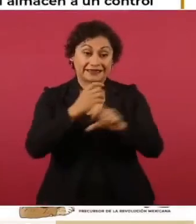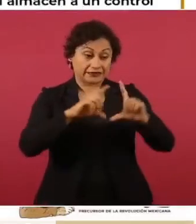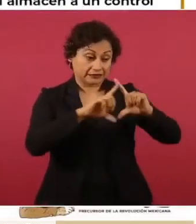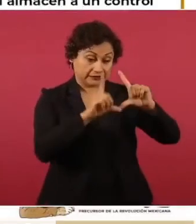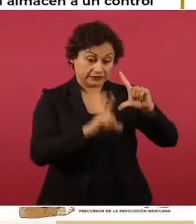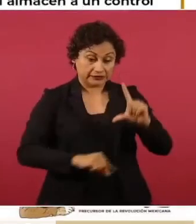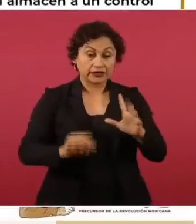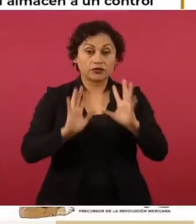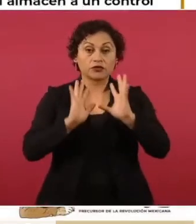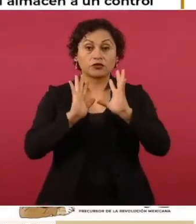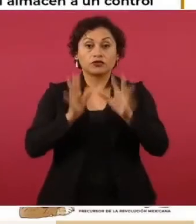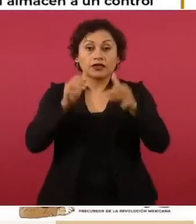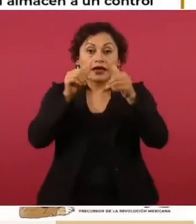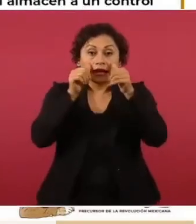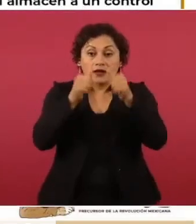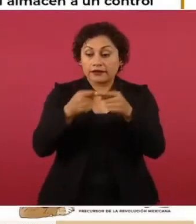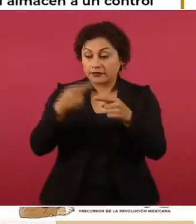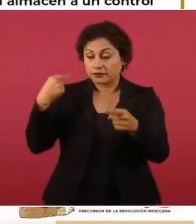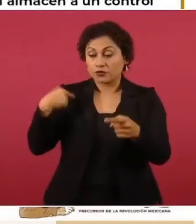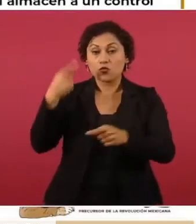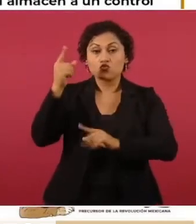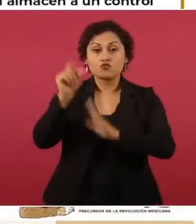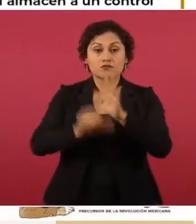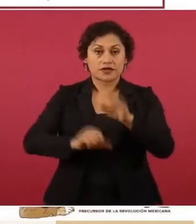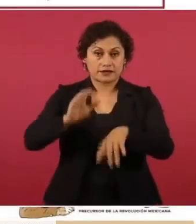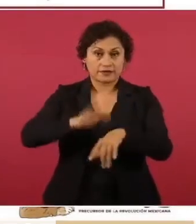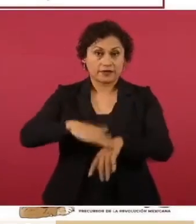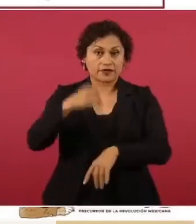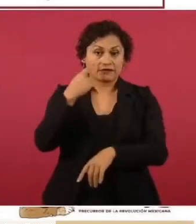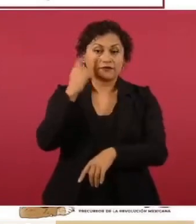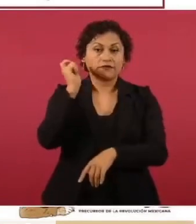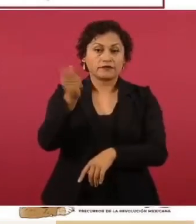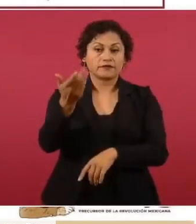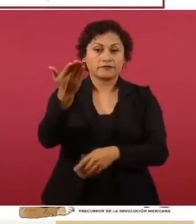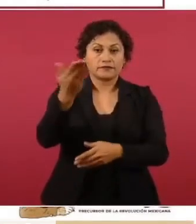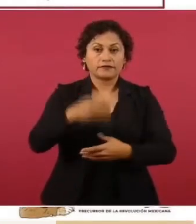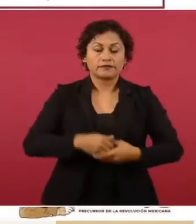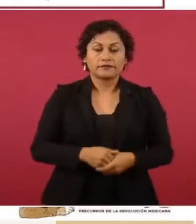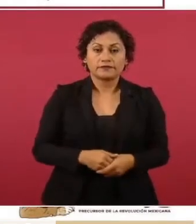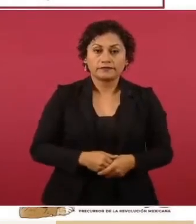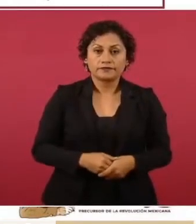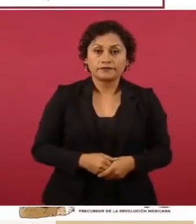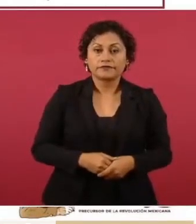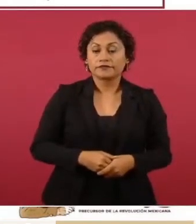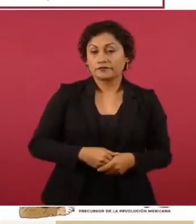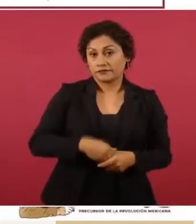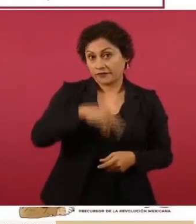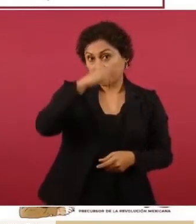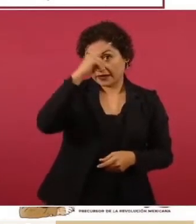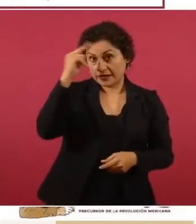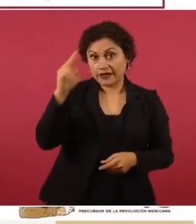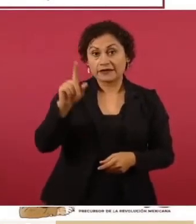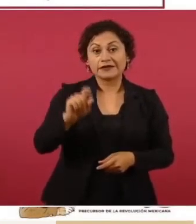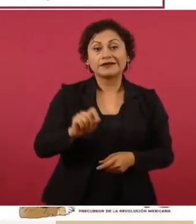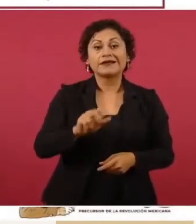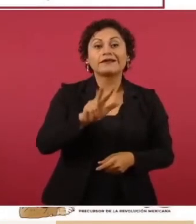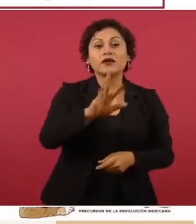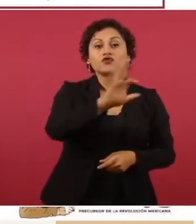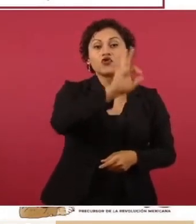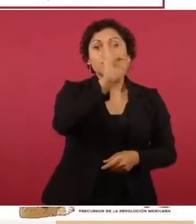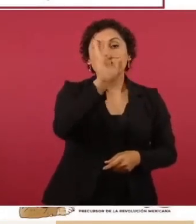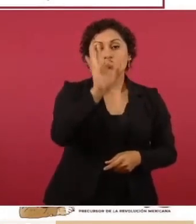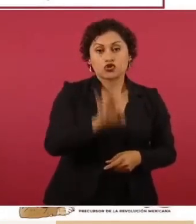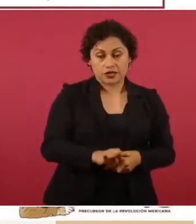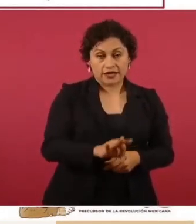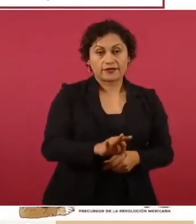mes, si podemos pasar la siguiente, es esto: haber pasado en Nayarit del 78% de